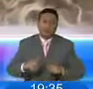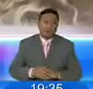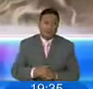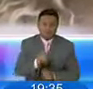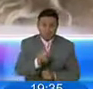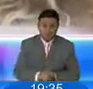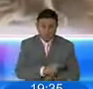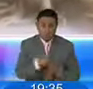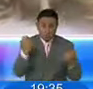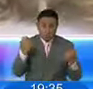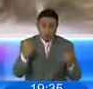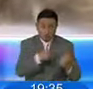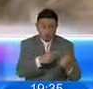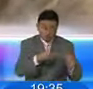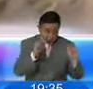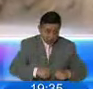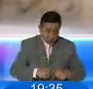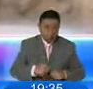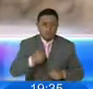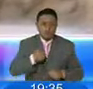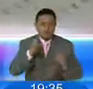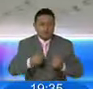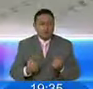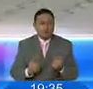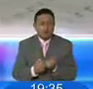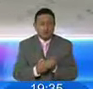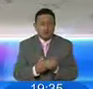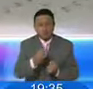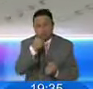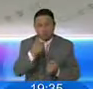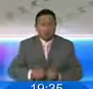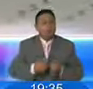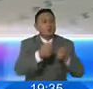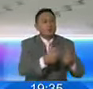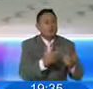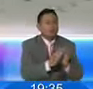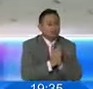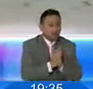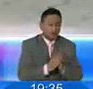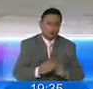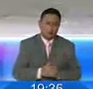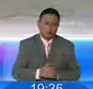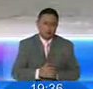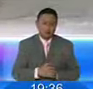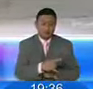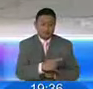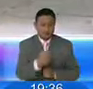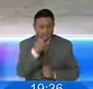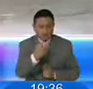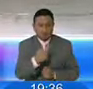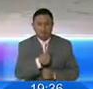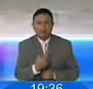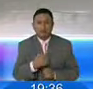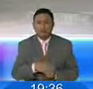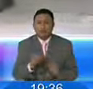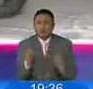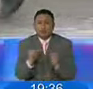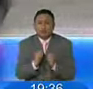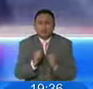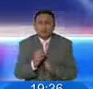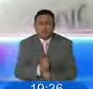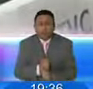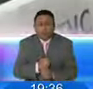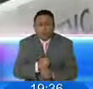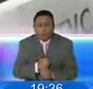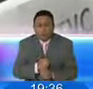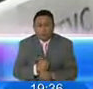hay alguna fundación que por favor les ayuden, yo les pediría de favor que lo hagan, porque sí, da mucha pena. Aquí se mueren del frío, del hambre.